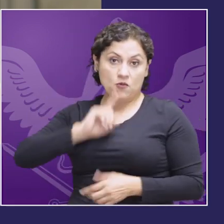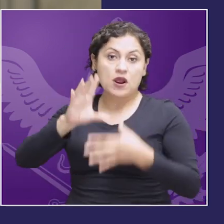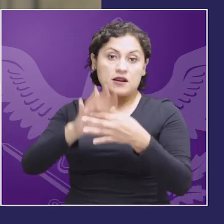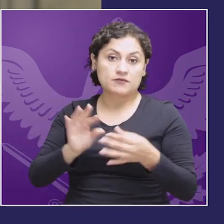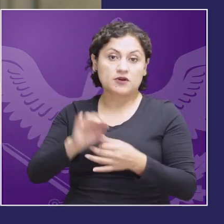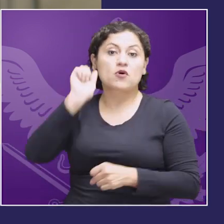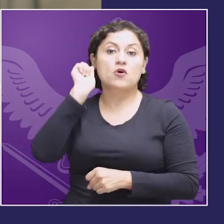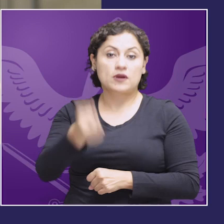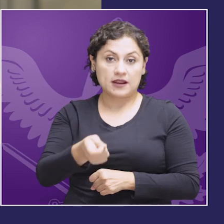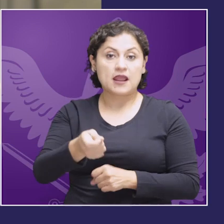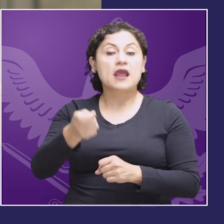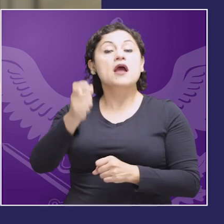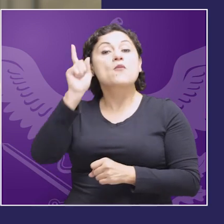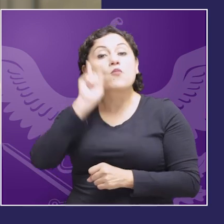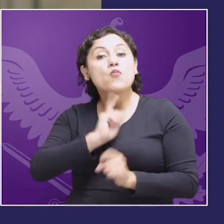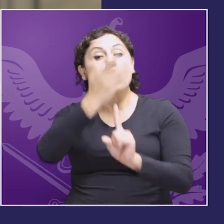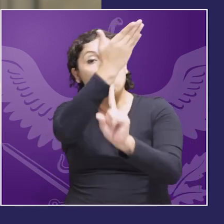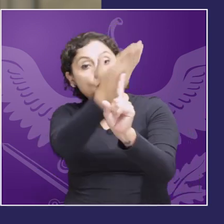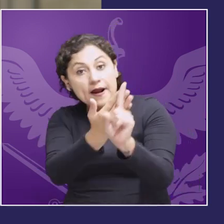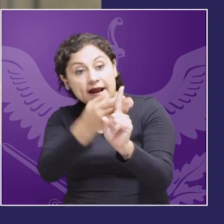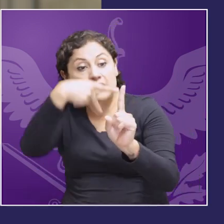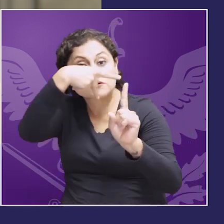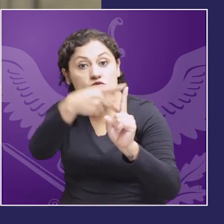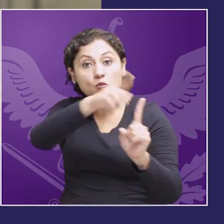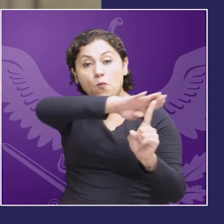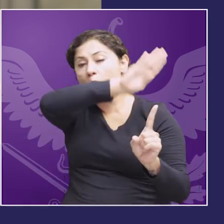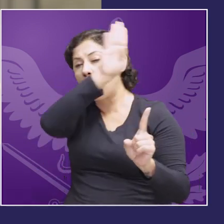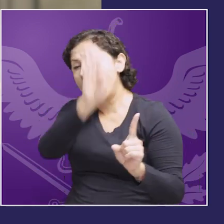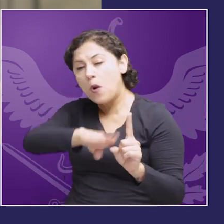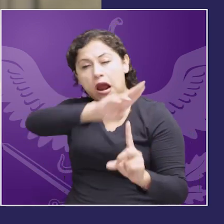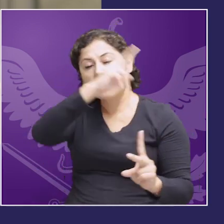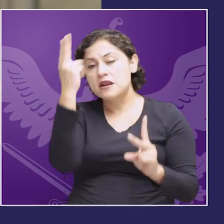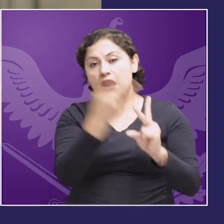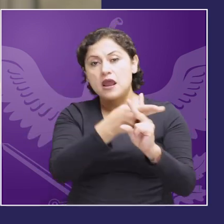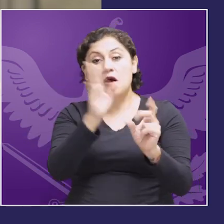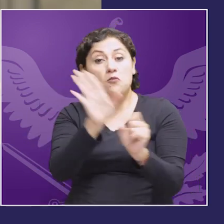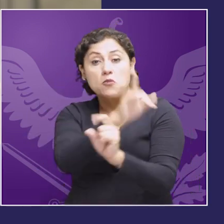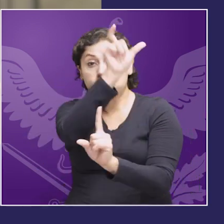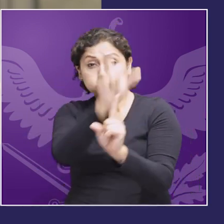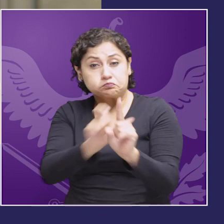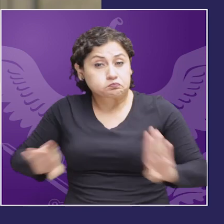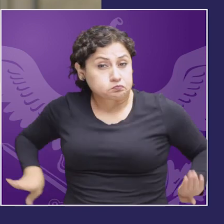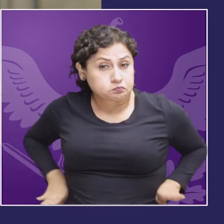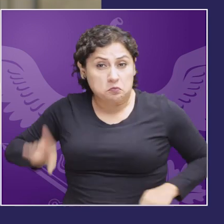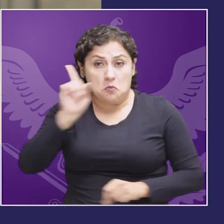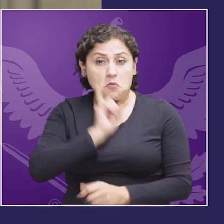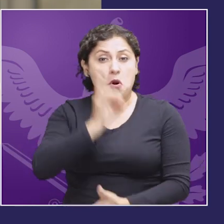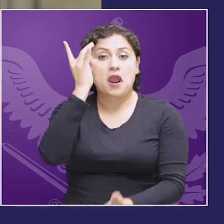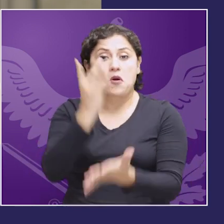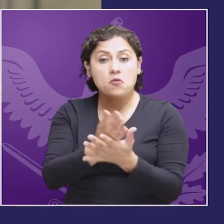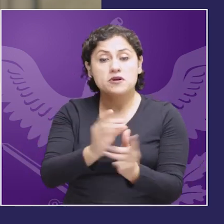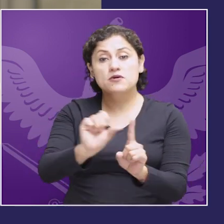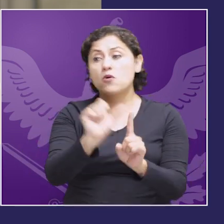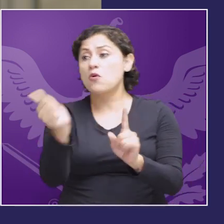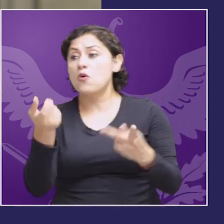ya dijo la presidenta del Mesegvi en qué consiste: la muerte violenta de mujeres por razones de género, ya sea que tenga